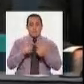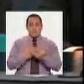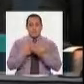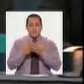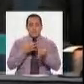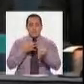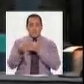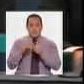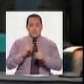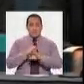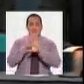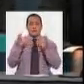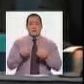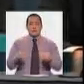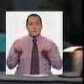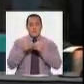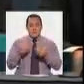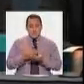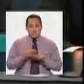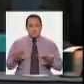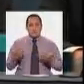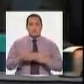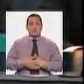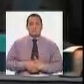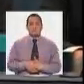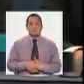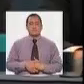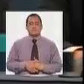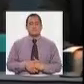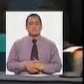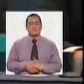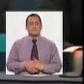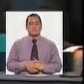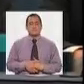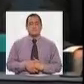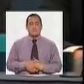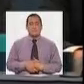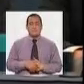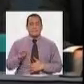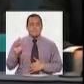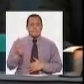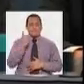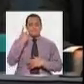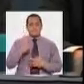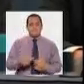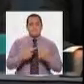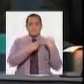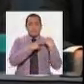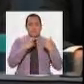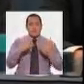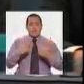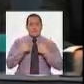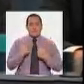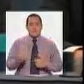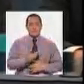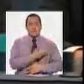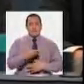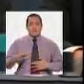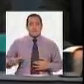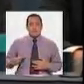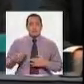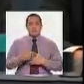precisar y enfatizar más aún este aspecto, fíjense, la primera función que tiene el